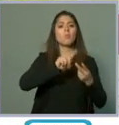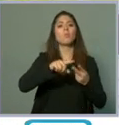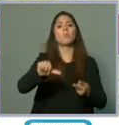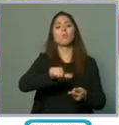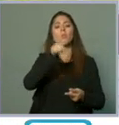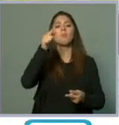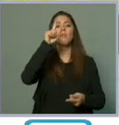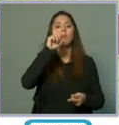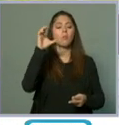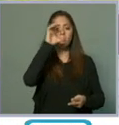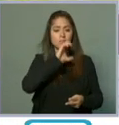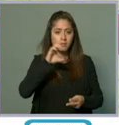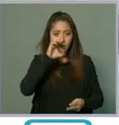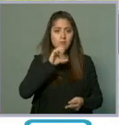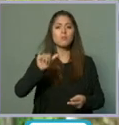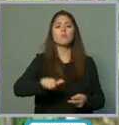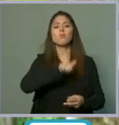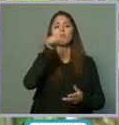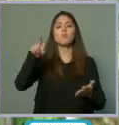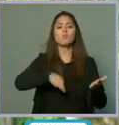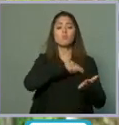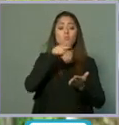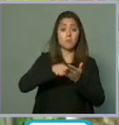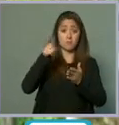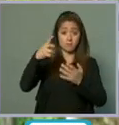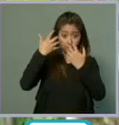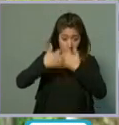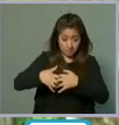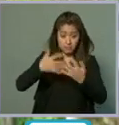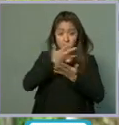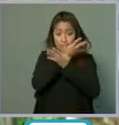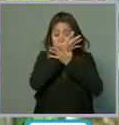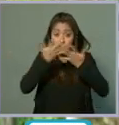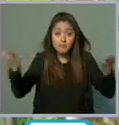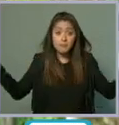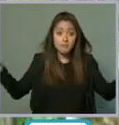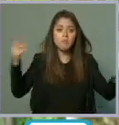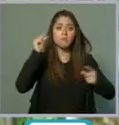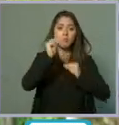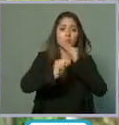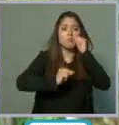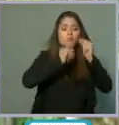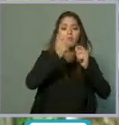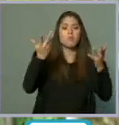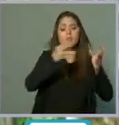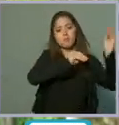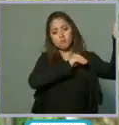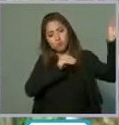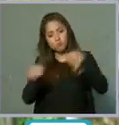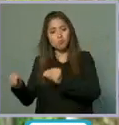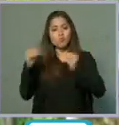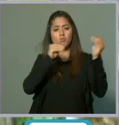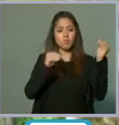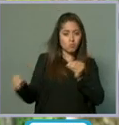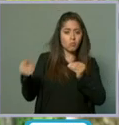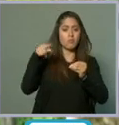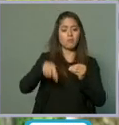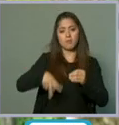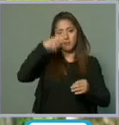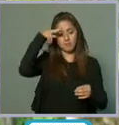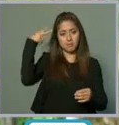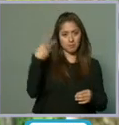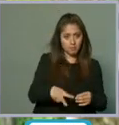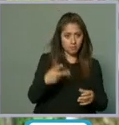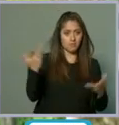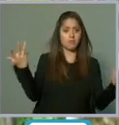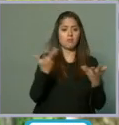en Aguascalientes, etcétera. Todas estas empresas grandes que se están presentando, están entrando a nuestro país,